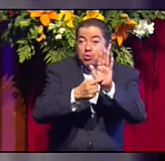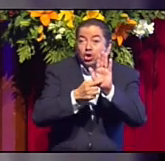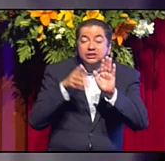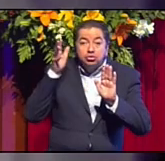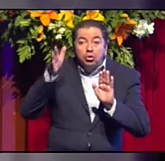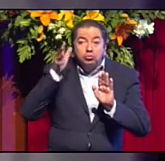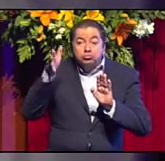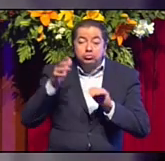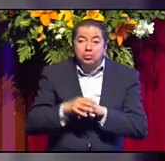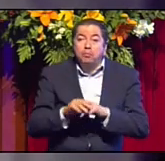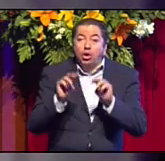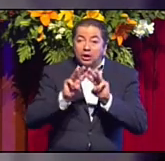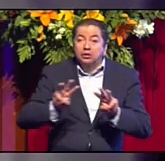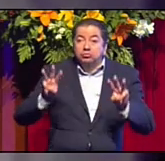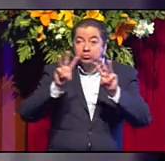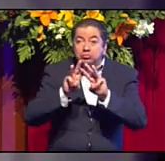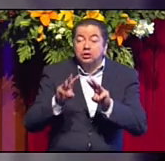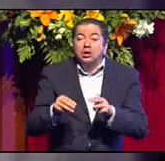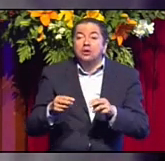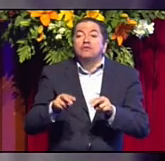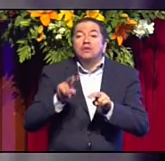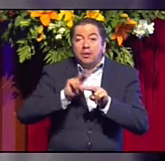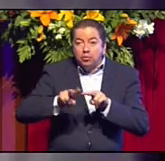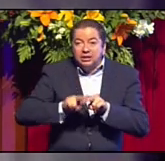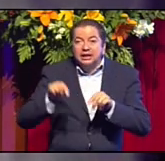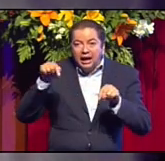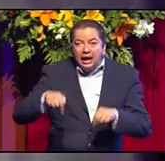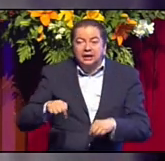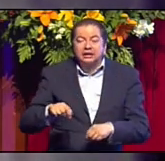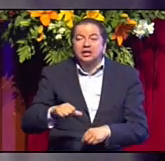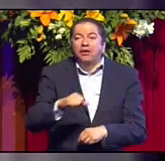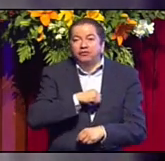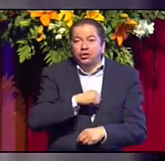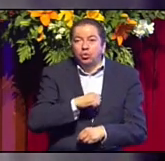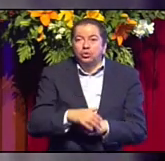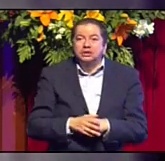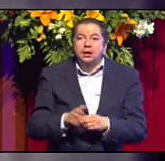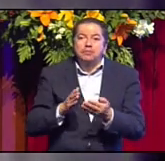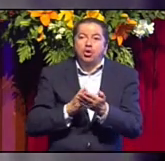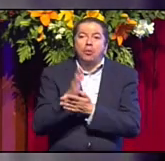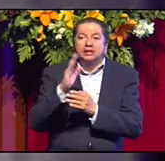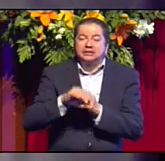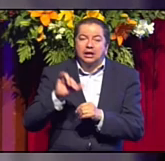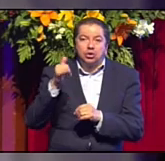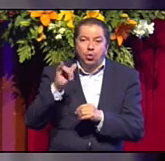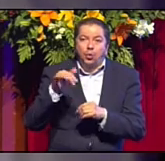la Organización de Naciones Unidas. Y lo vamos a hacer en Vicuña. Este jueves partimos en el evento con la exposición